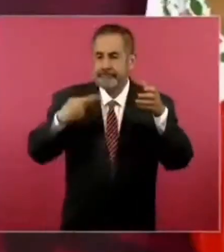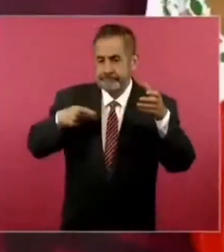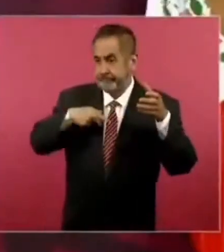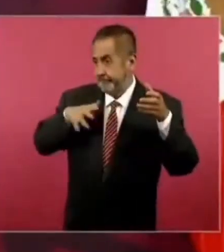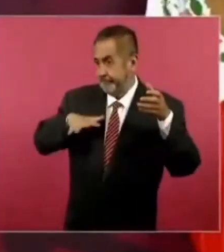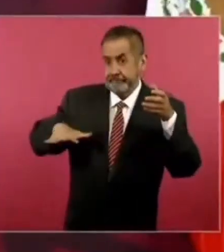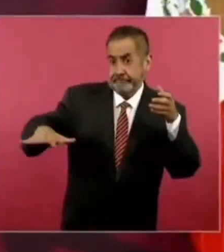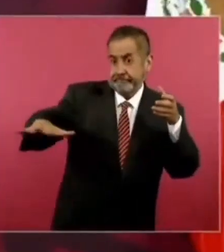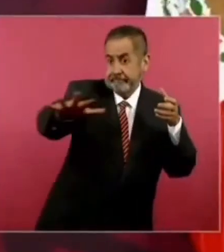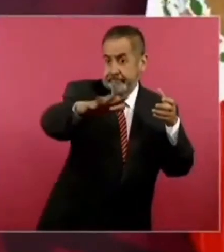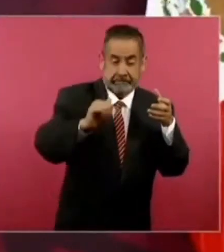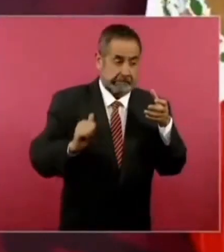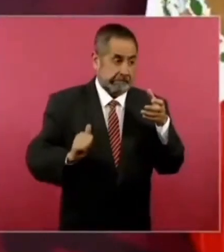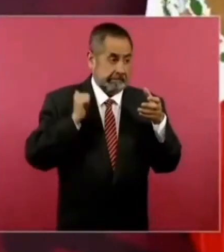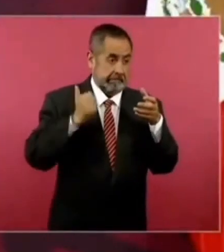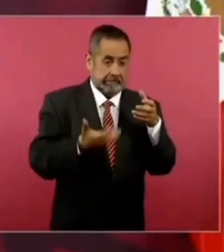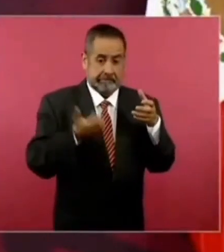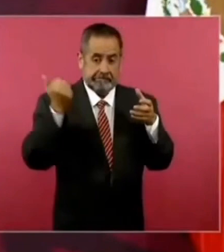pueblo español,